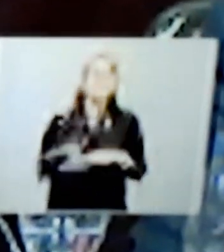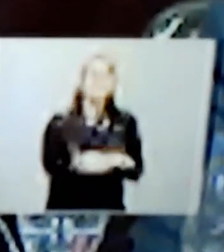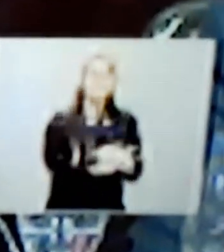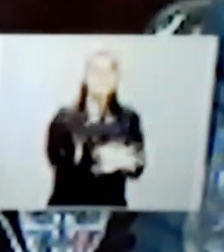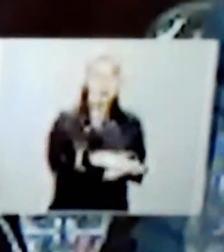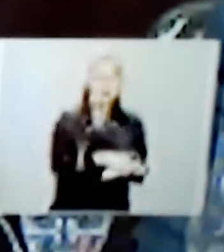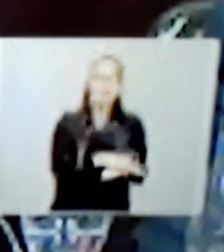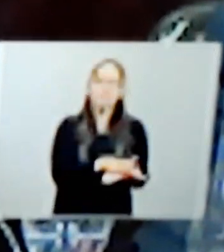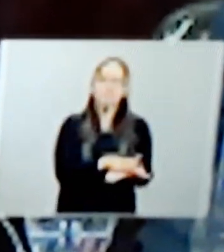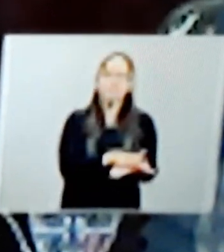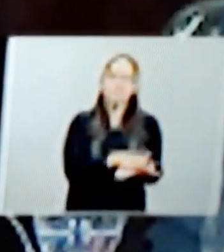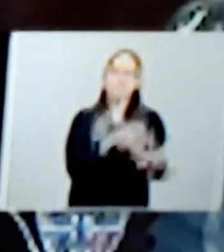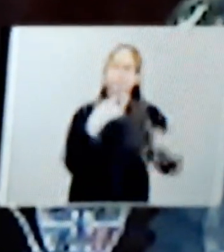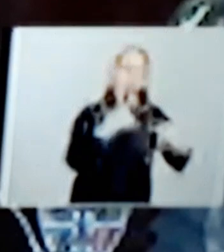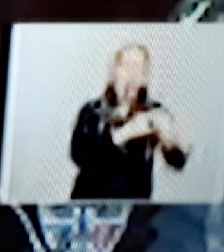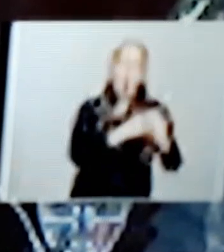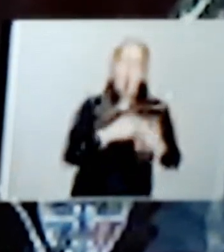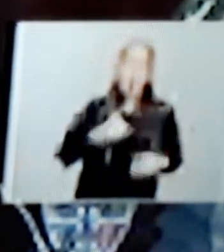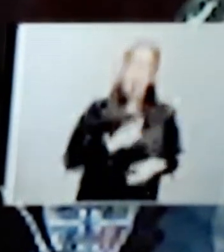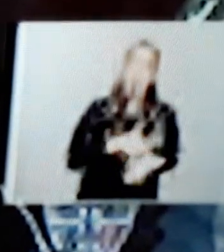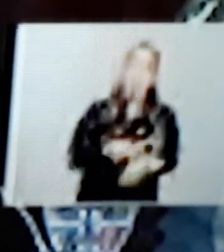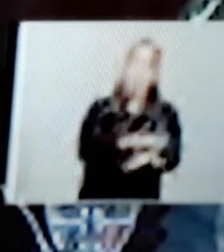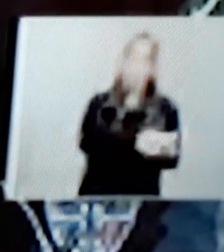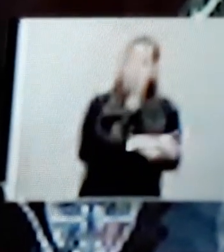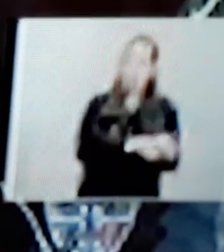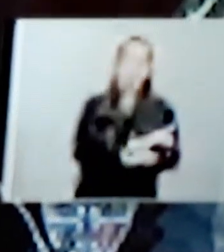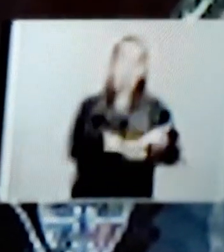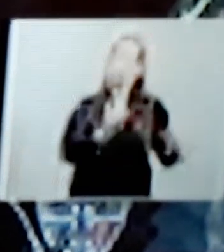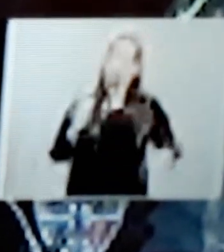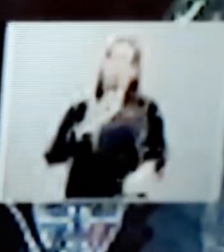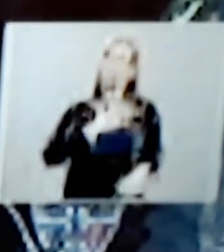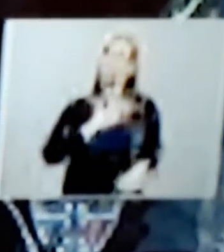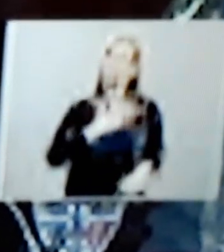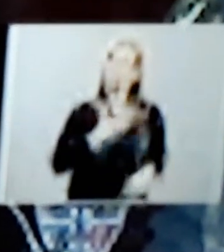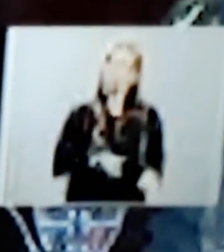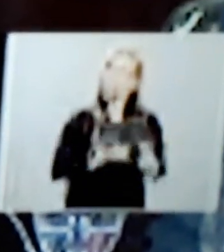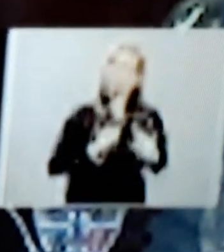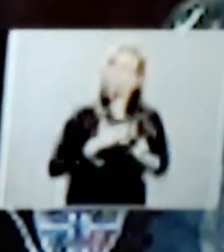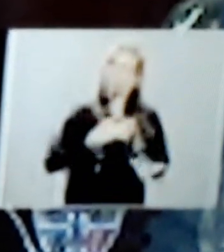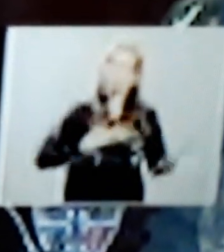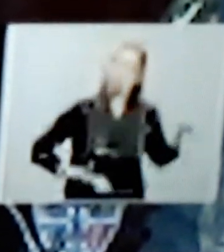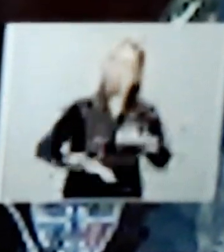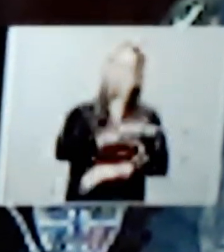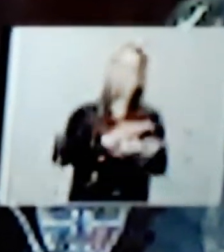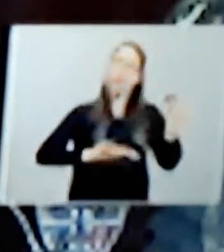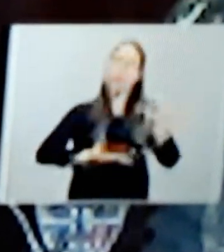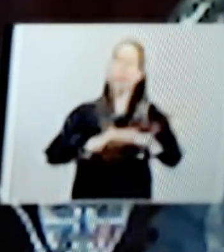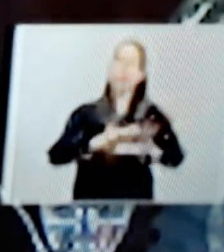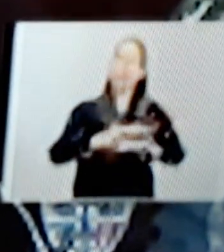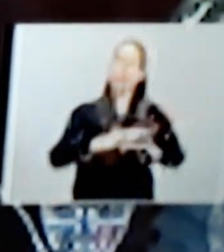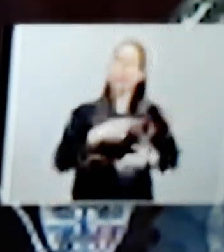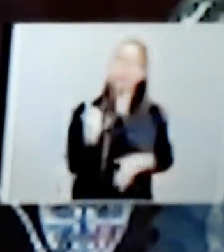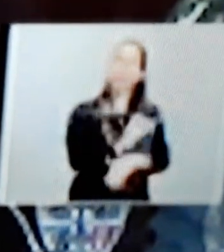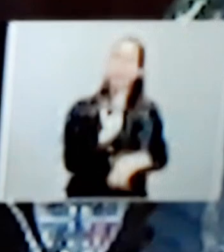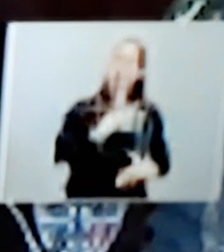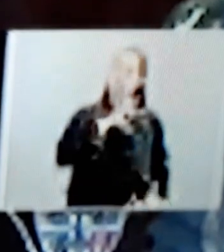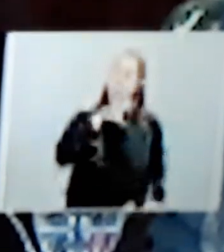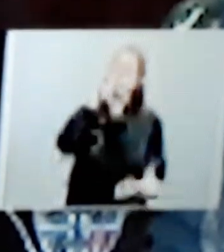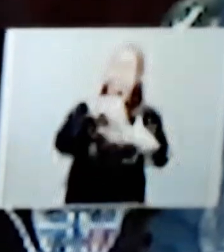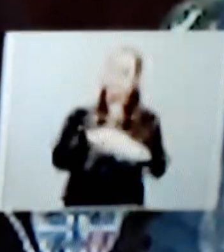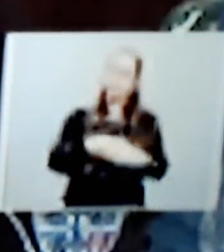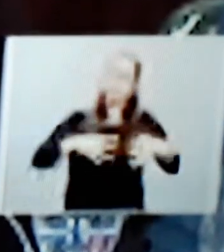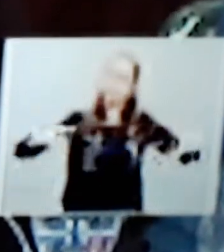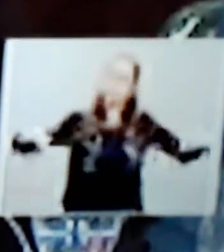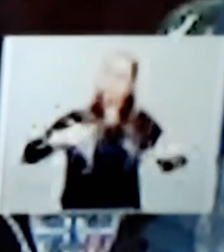de sustentación de nuestra sociedad, la soberanía, la solidaridad y la certeza de que formamos parte de un